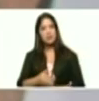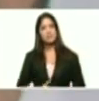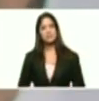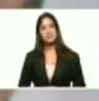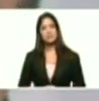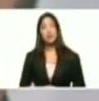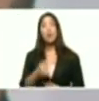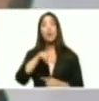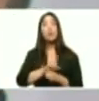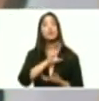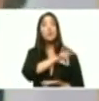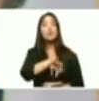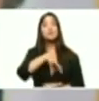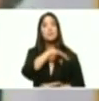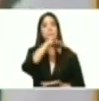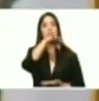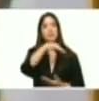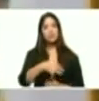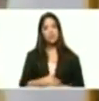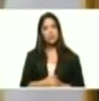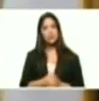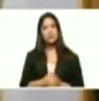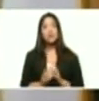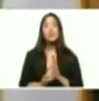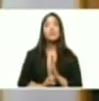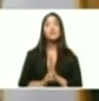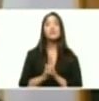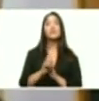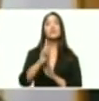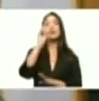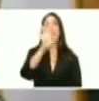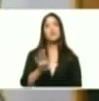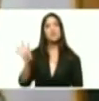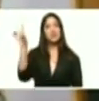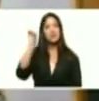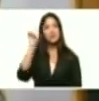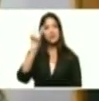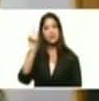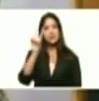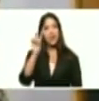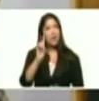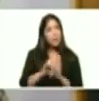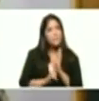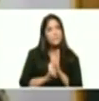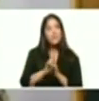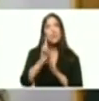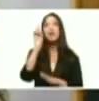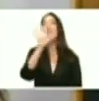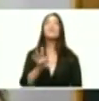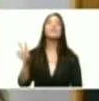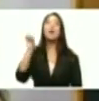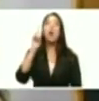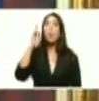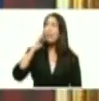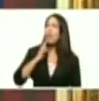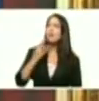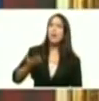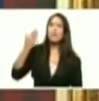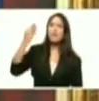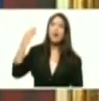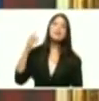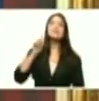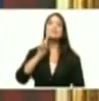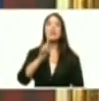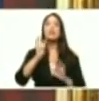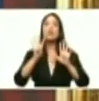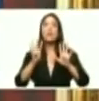con un solo espíritu, la prosperidad nacional, la prosperidad nacional, que hablara Bolívar hace 197 años,